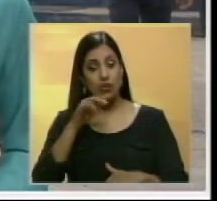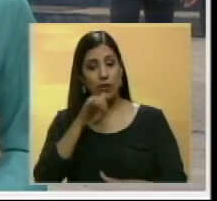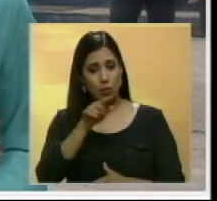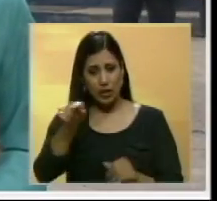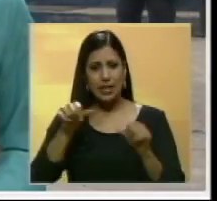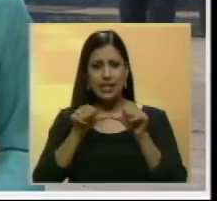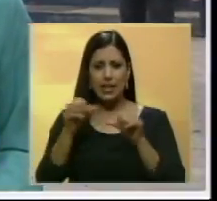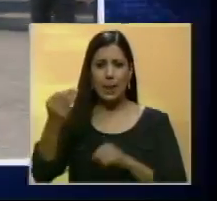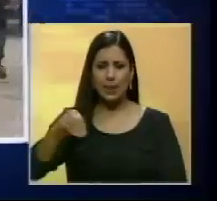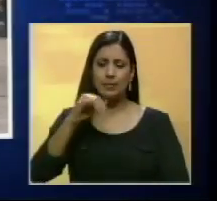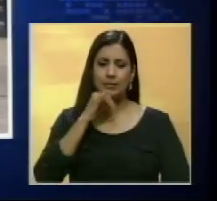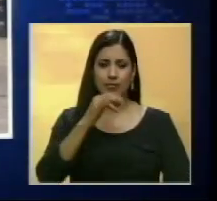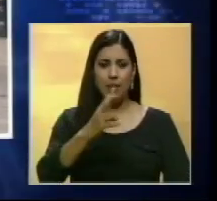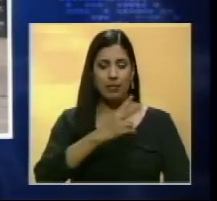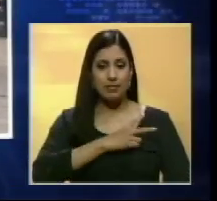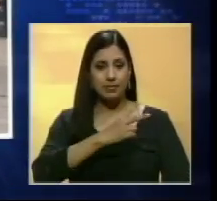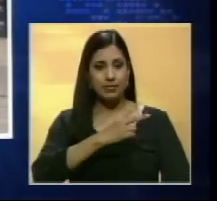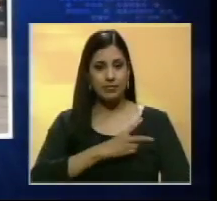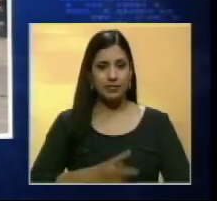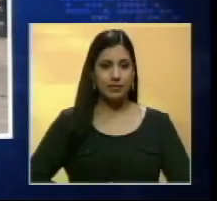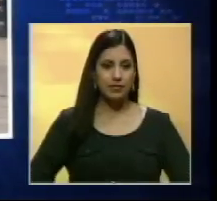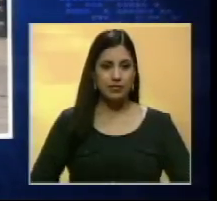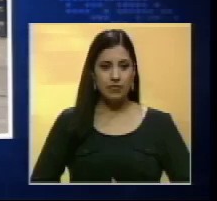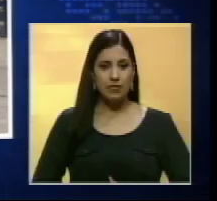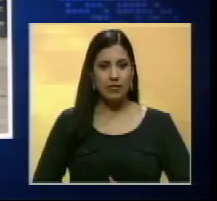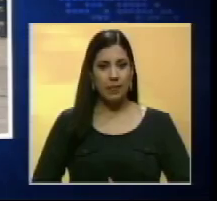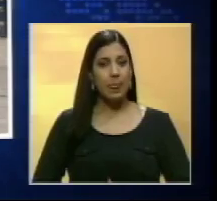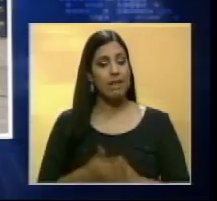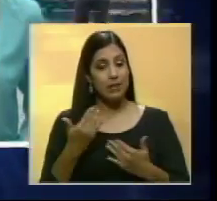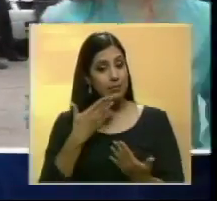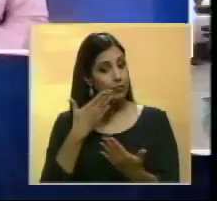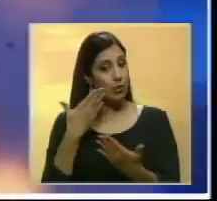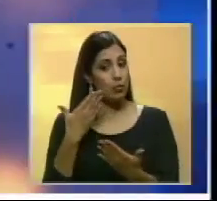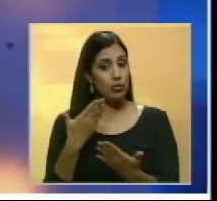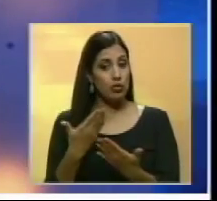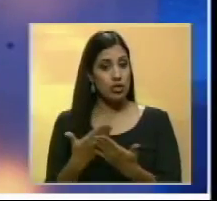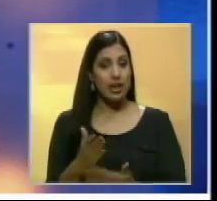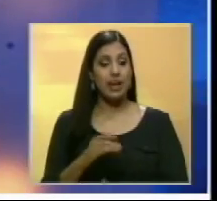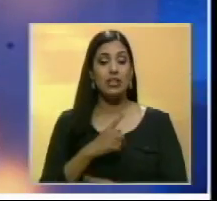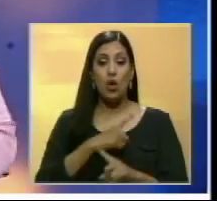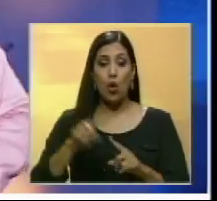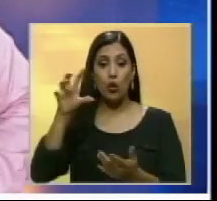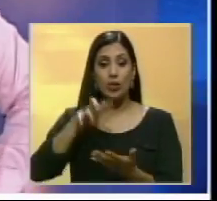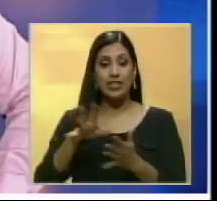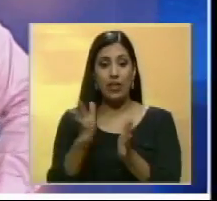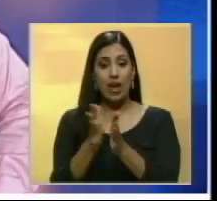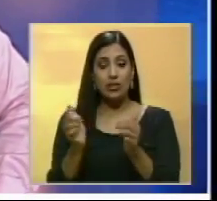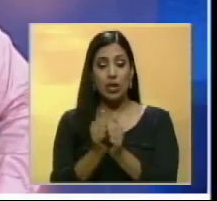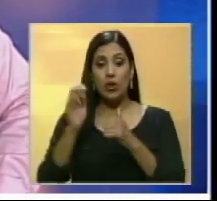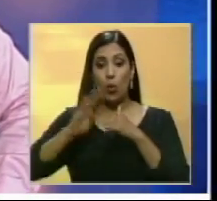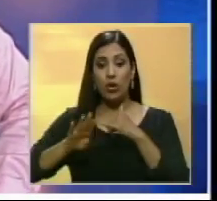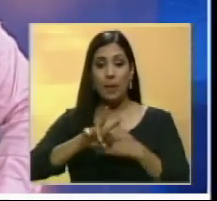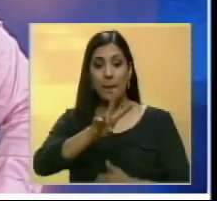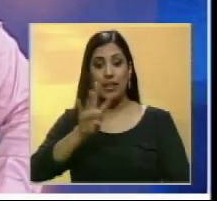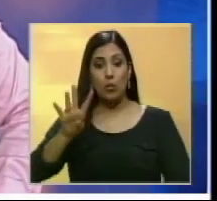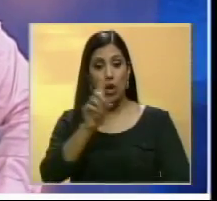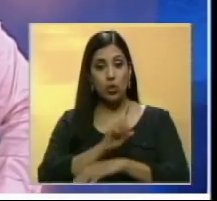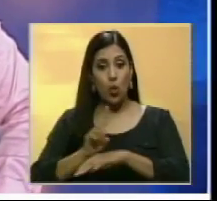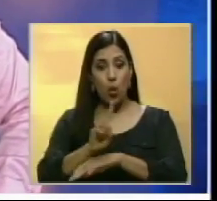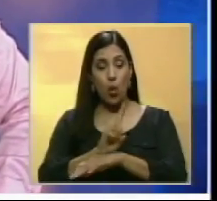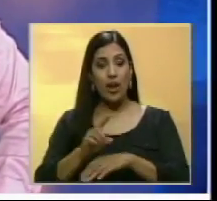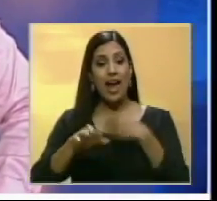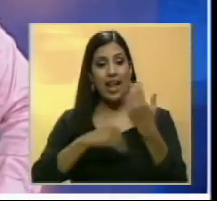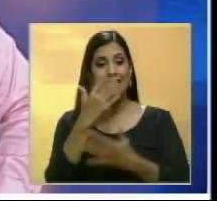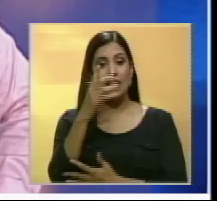Ustedes continúen con más de la emisión meridiana de su noticiero Venevisión. Muchísimas gracias, Fabiola. En el estado de Anzoátegui, en las últimas 24 horas se